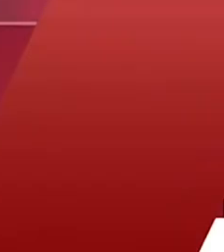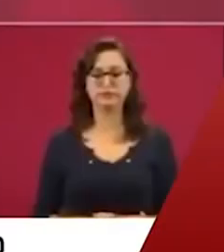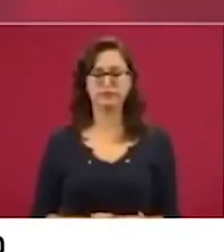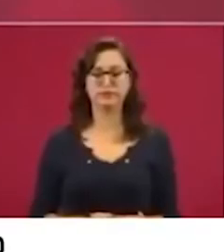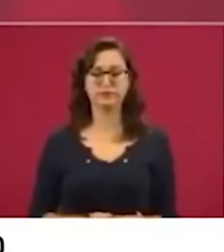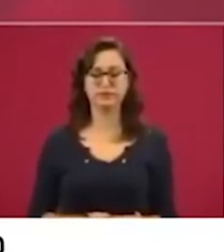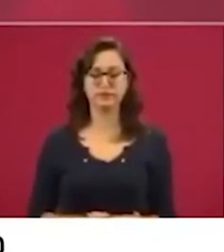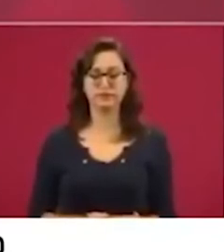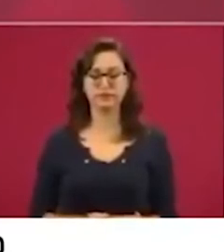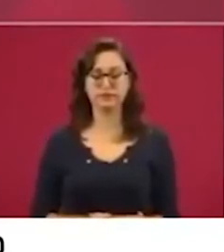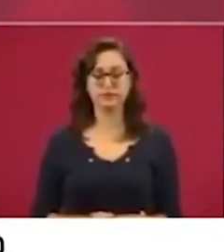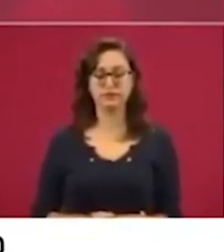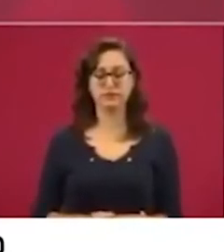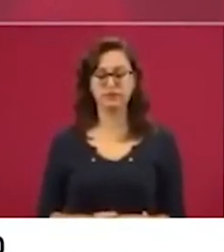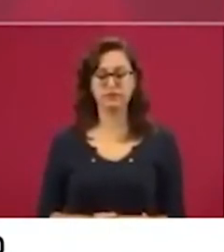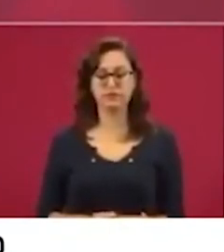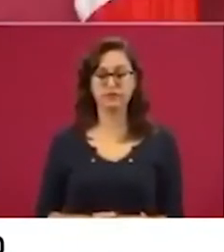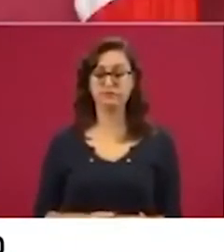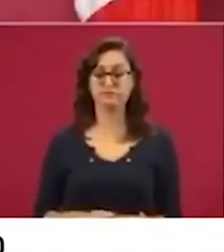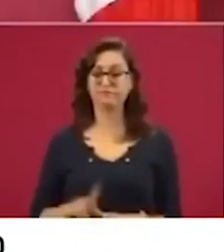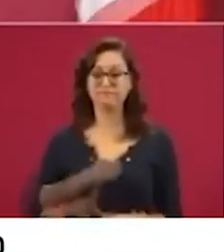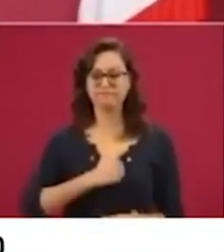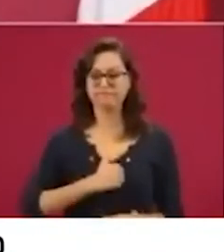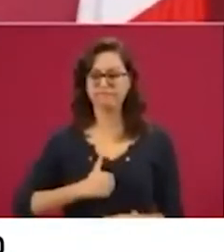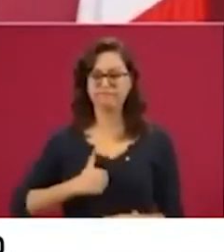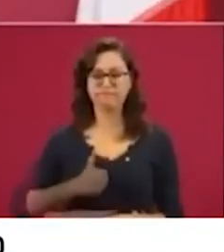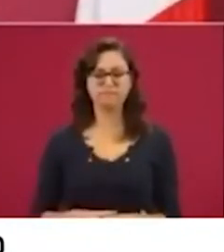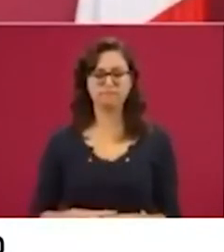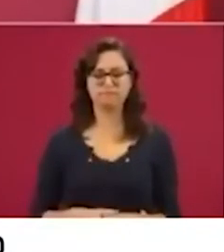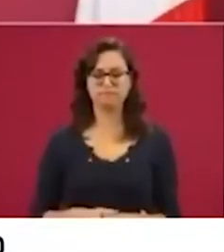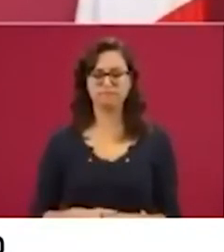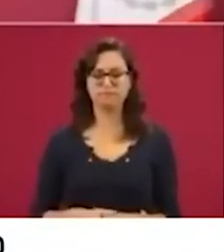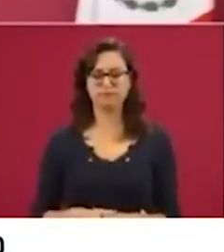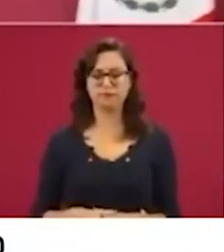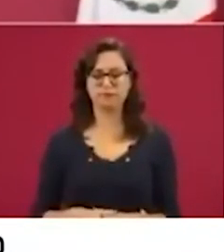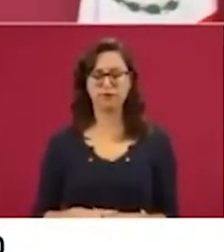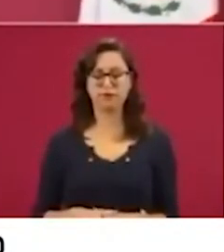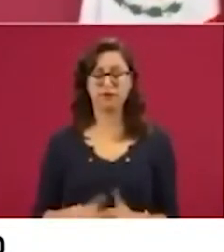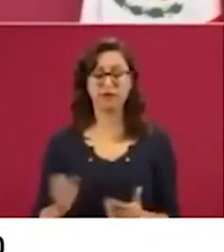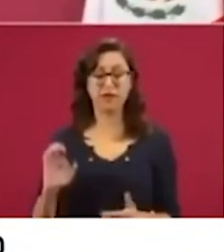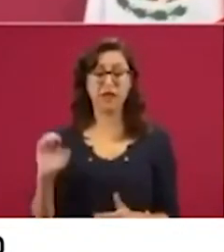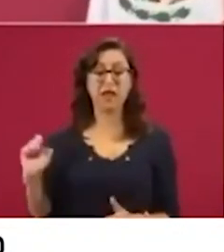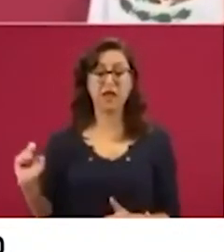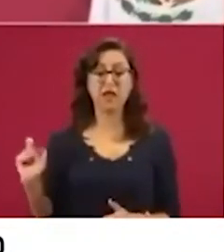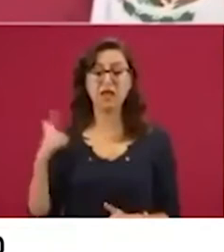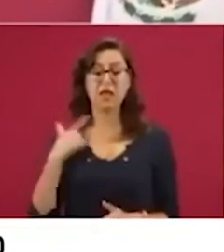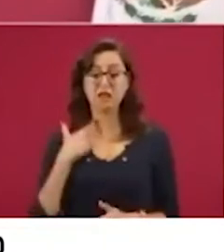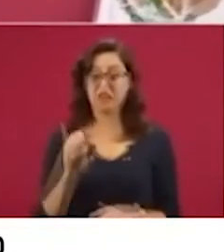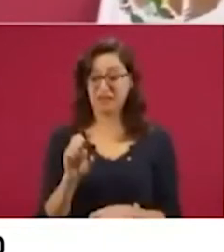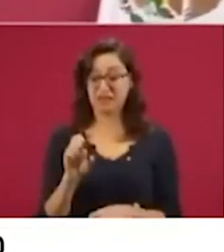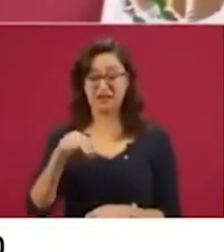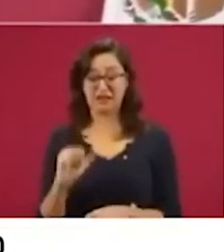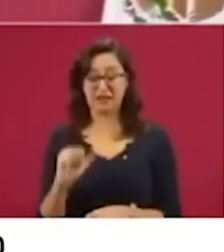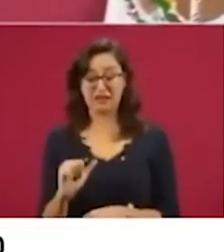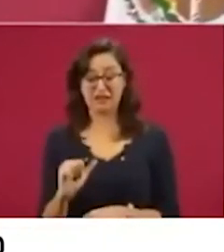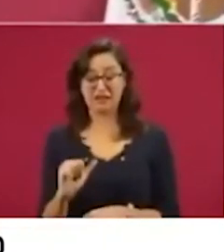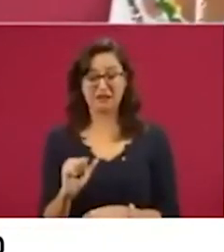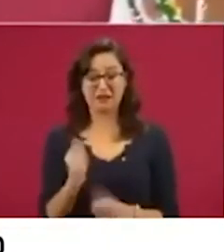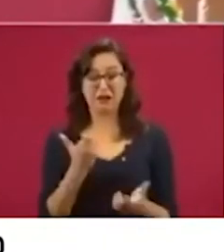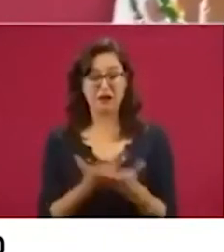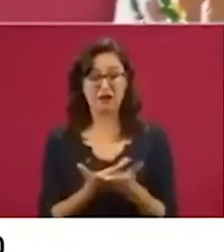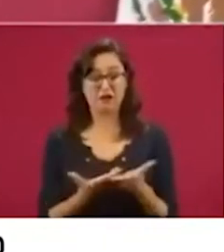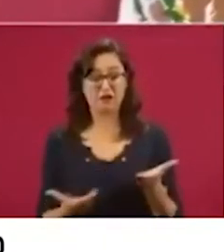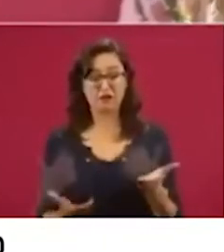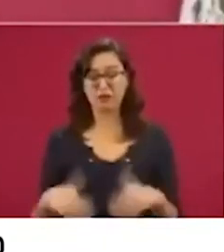hecho muy lamentable el que un ex secretario de la defensa sea